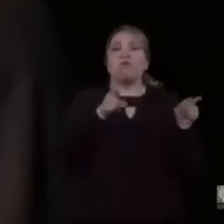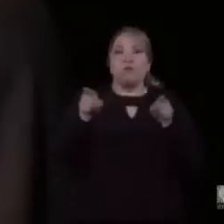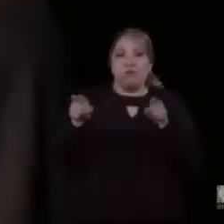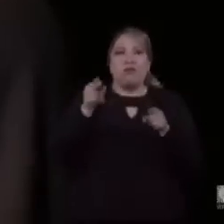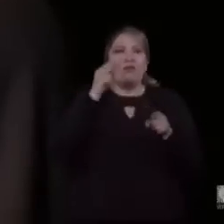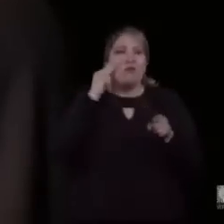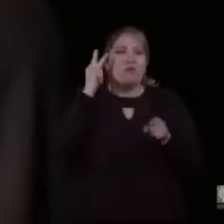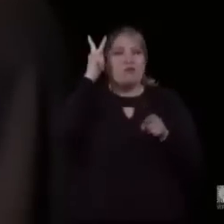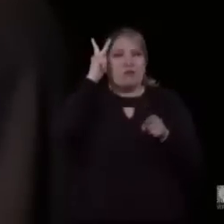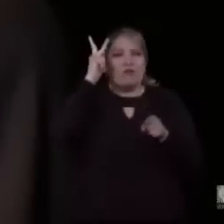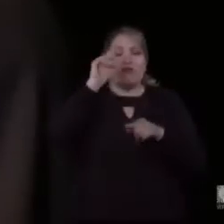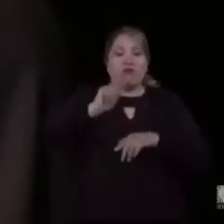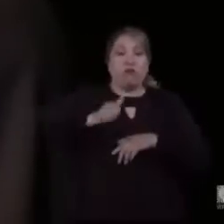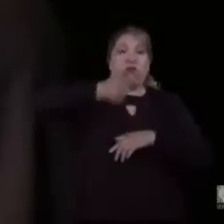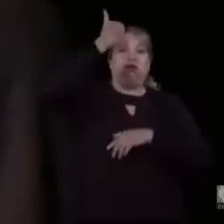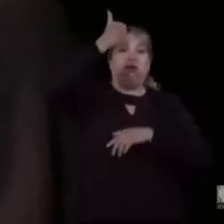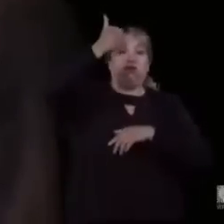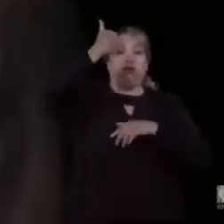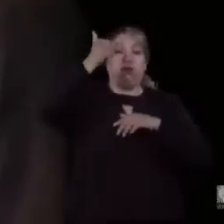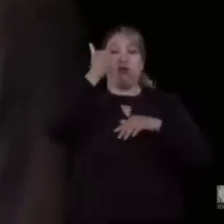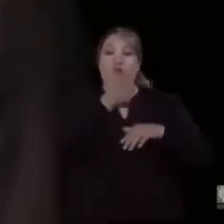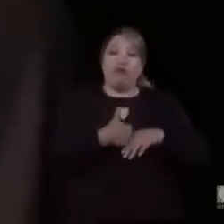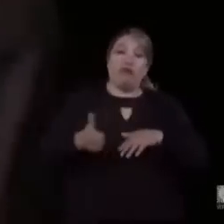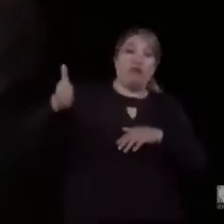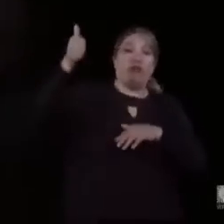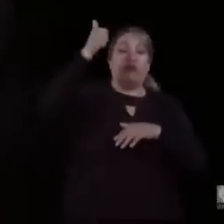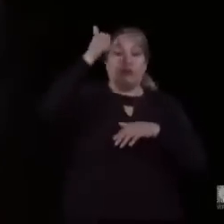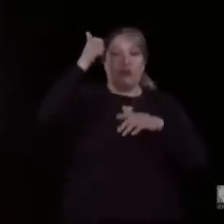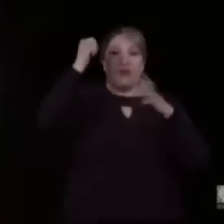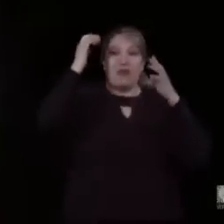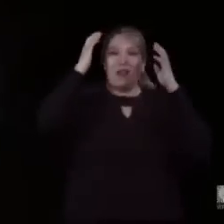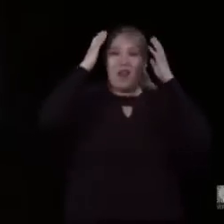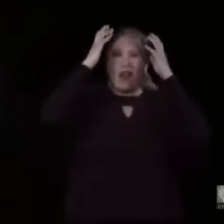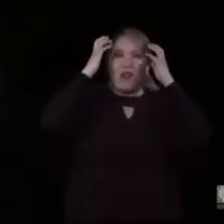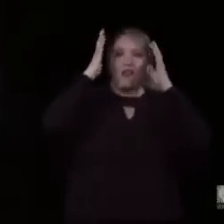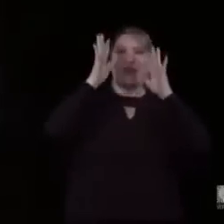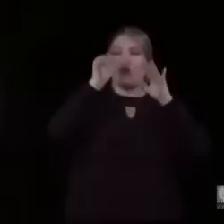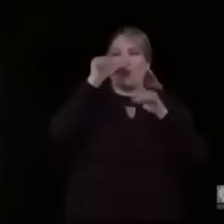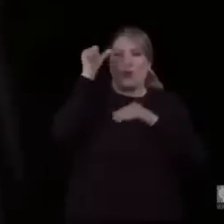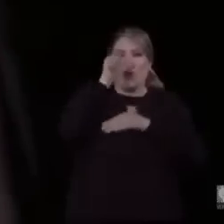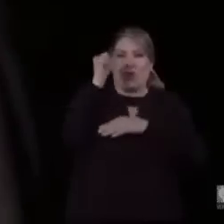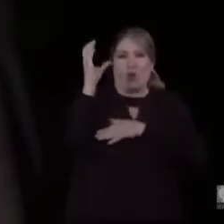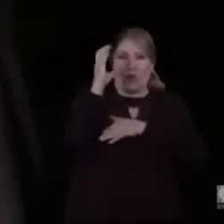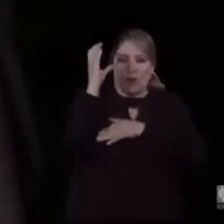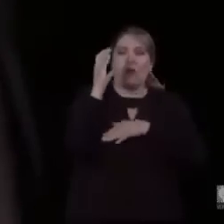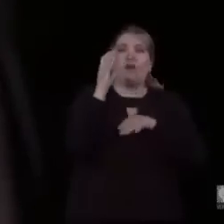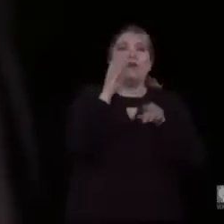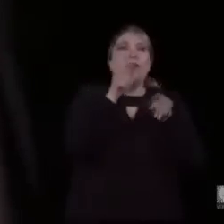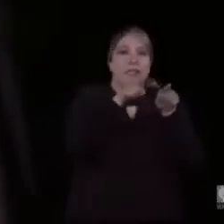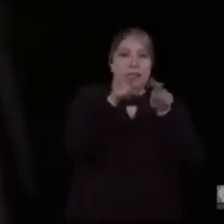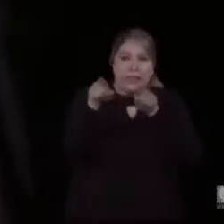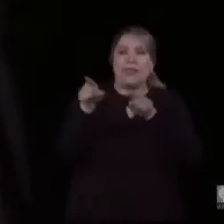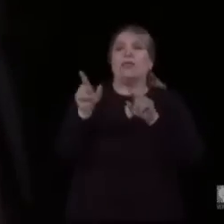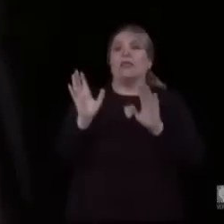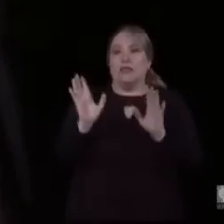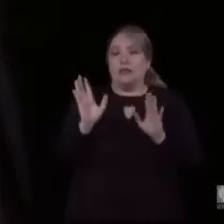mamos indígenas y mayores afros y los jóvenes. Y nos la acaba de repetir